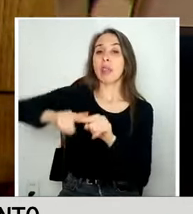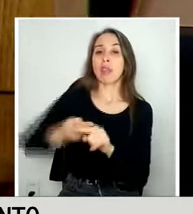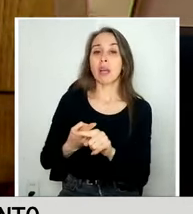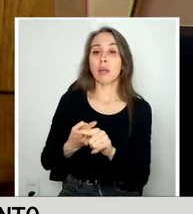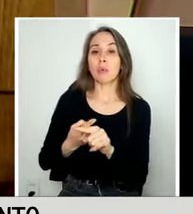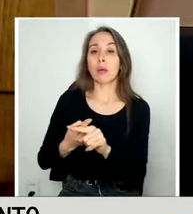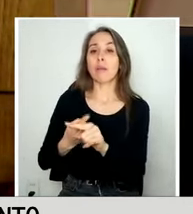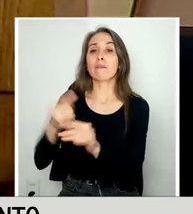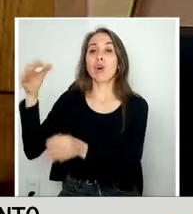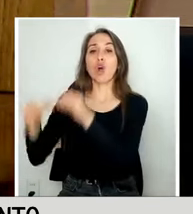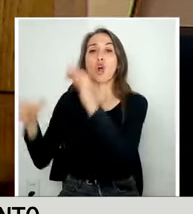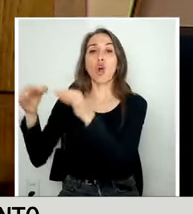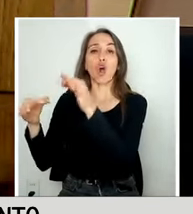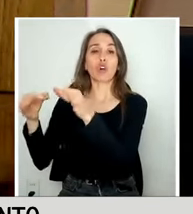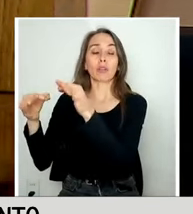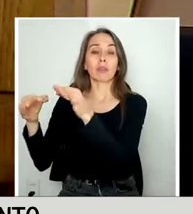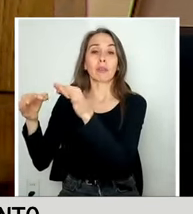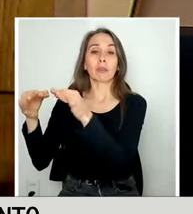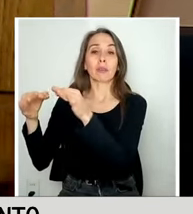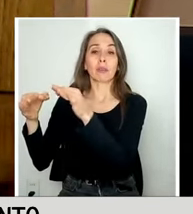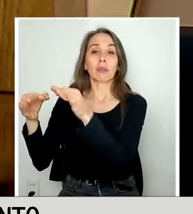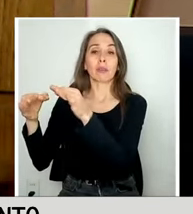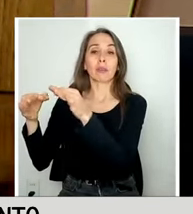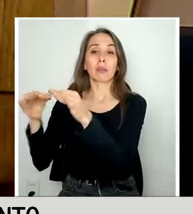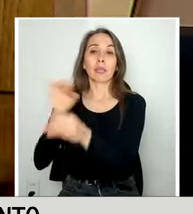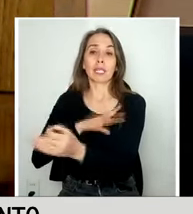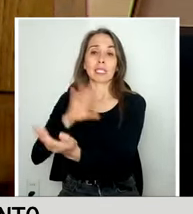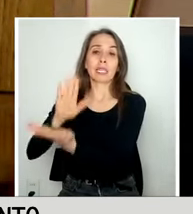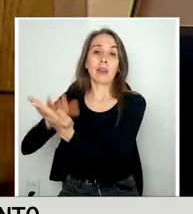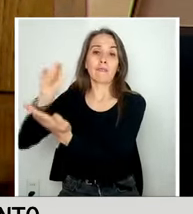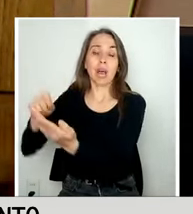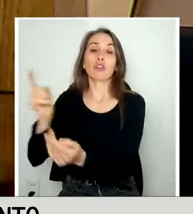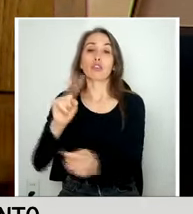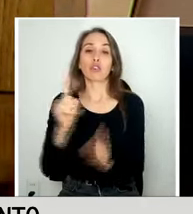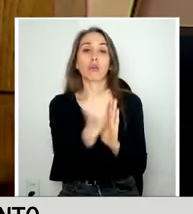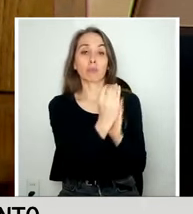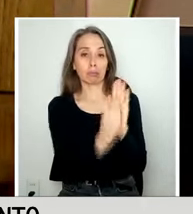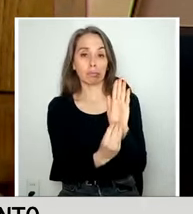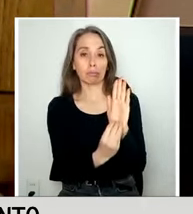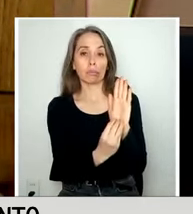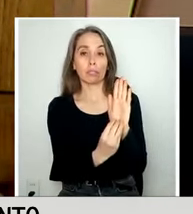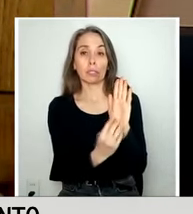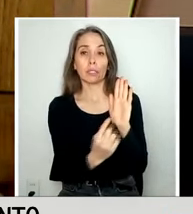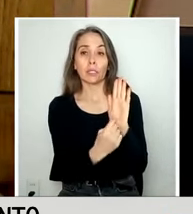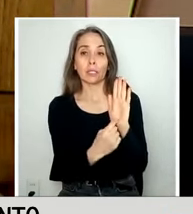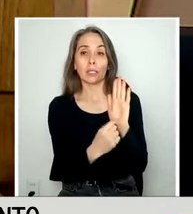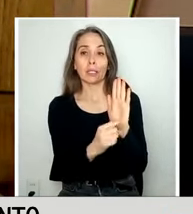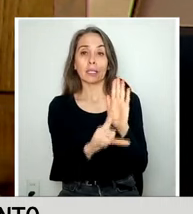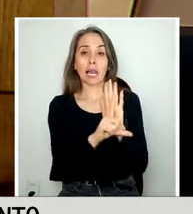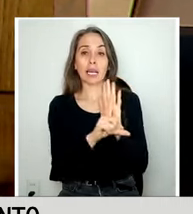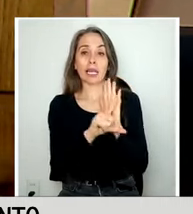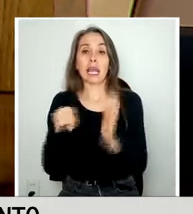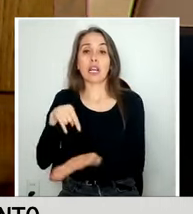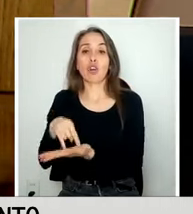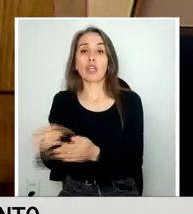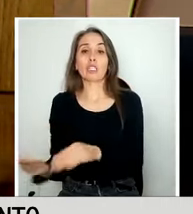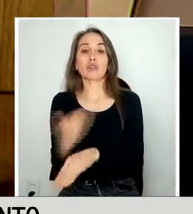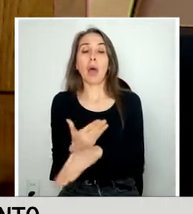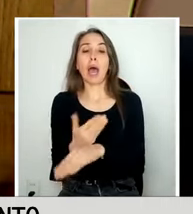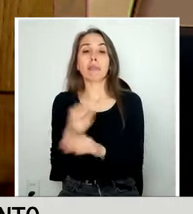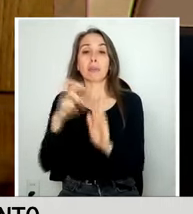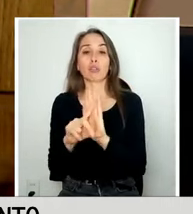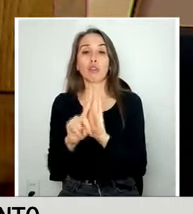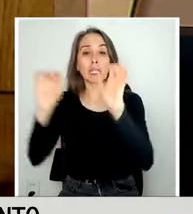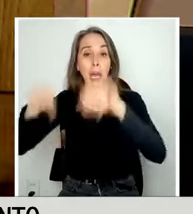corte de Chile sino más bien Se ha implementado desde este Congreso Nacional es por ello